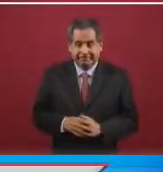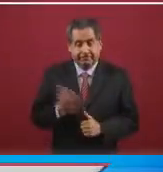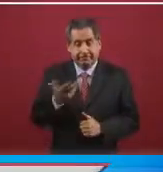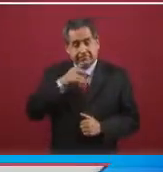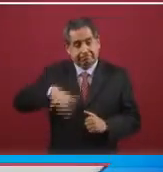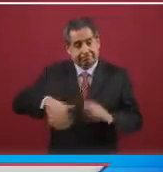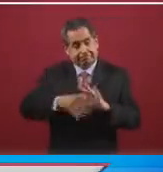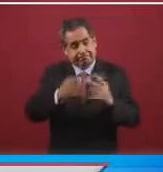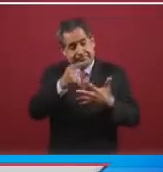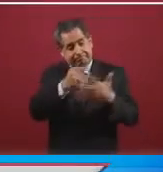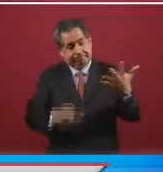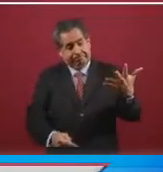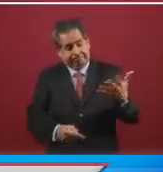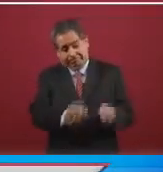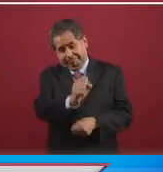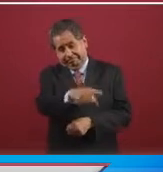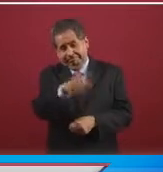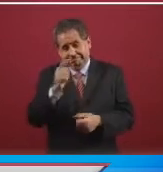Comarca Lagunera.